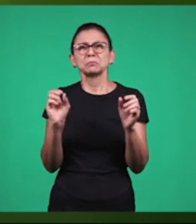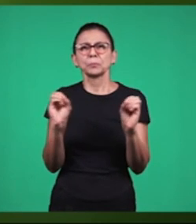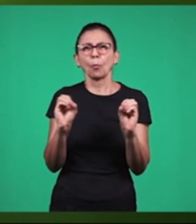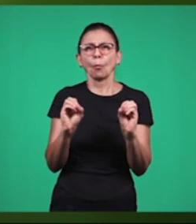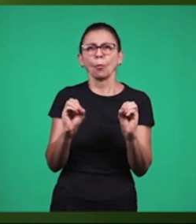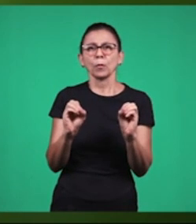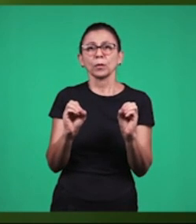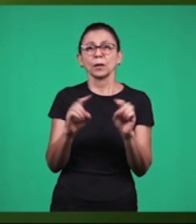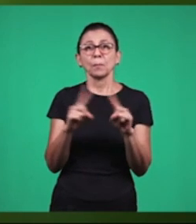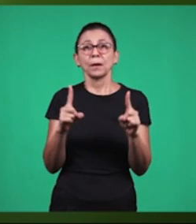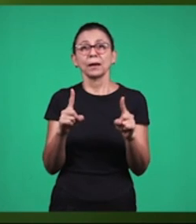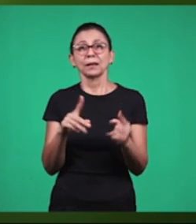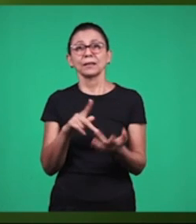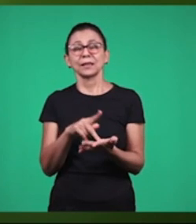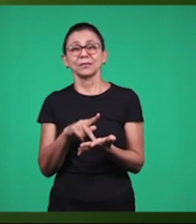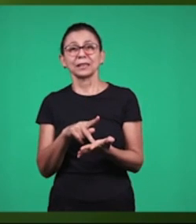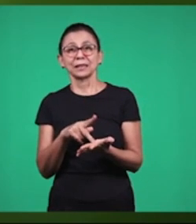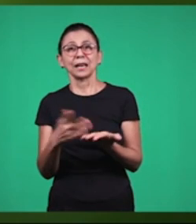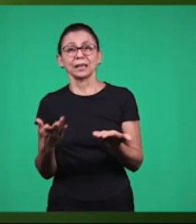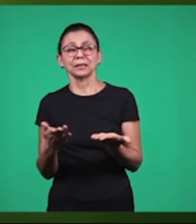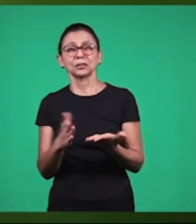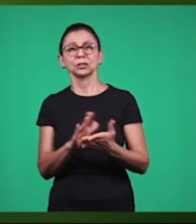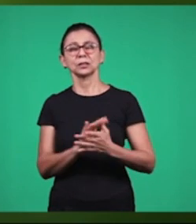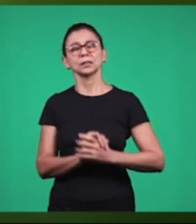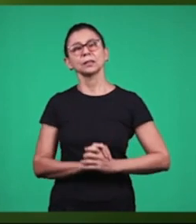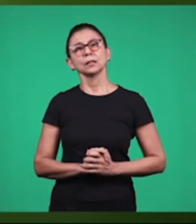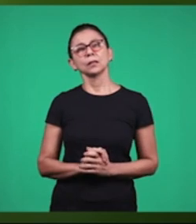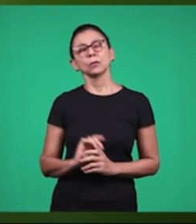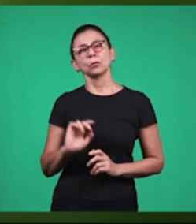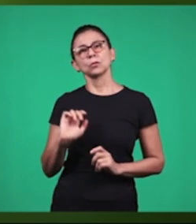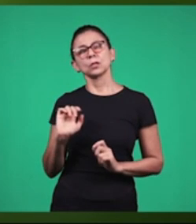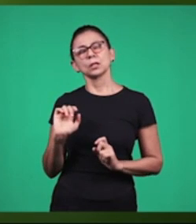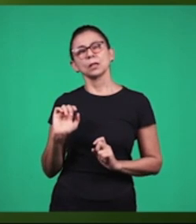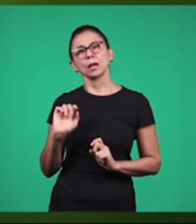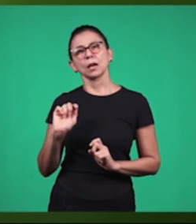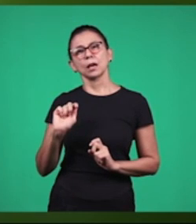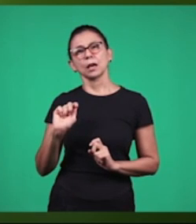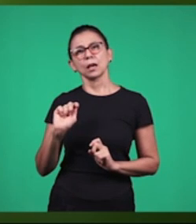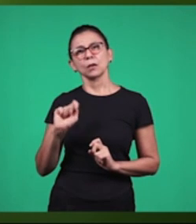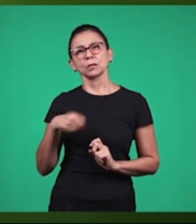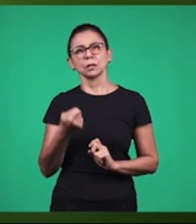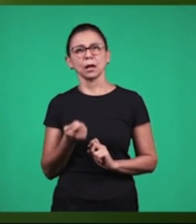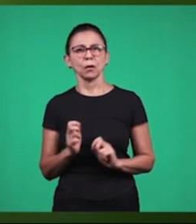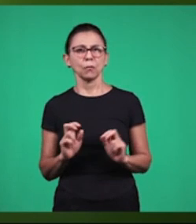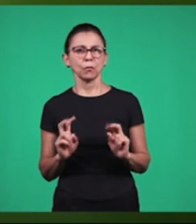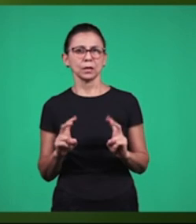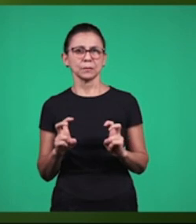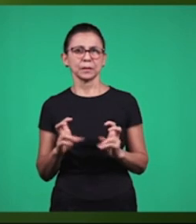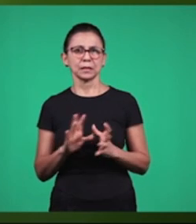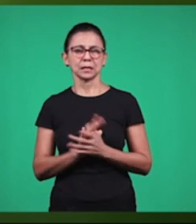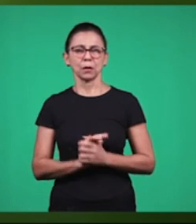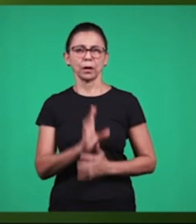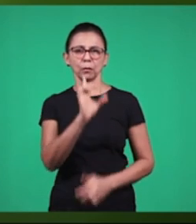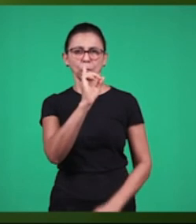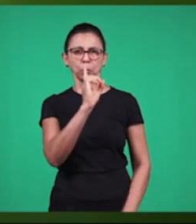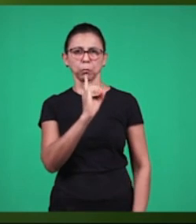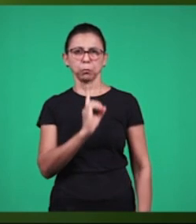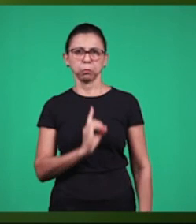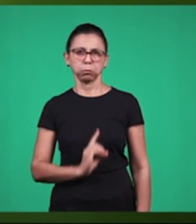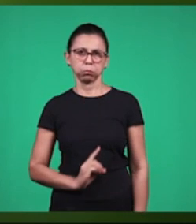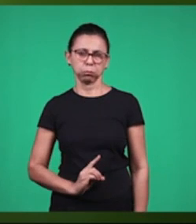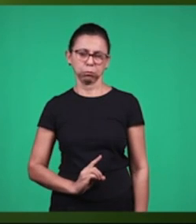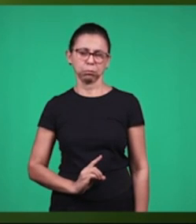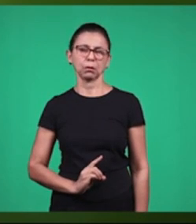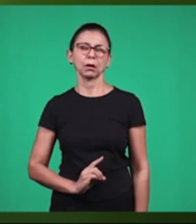en realidad la palabra más cercana que se usa hoy como resultado de todo eso es depresión.